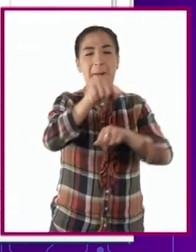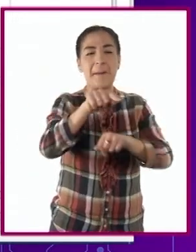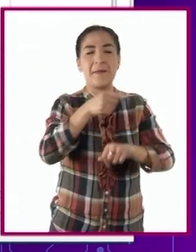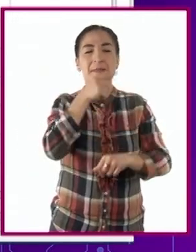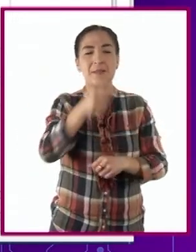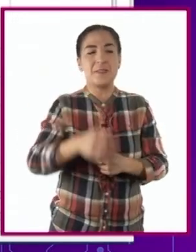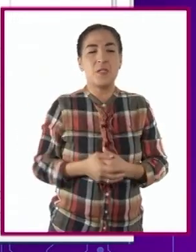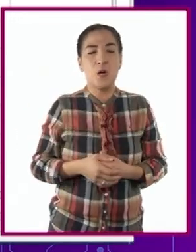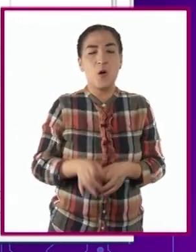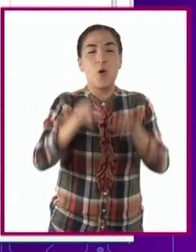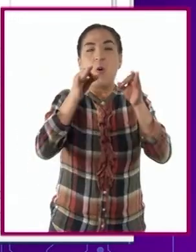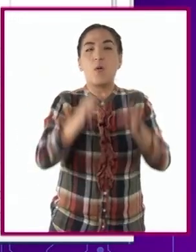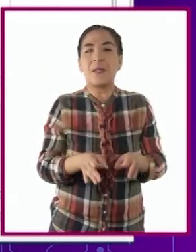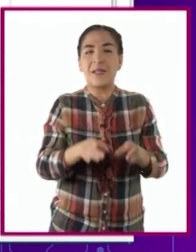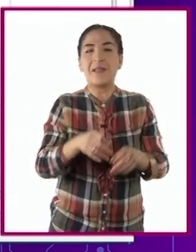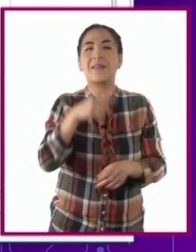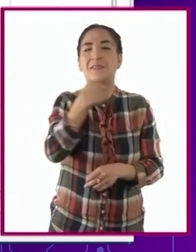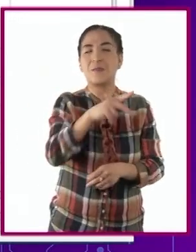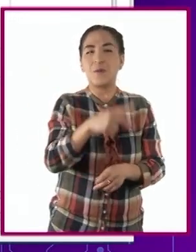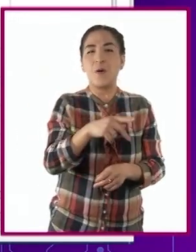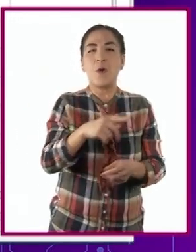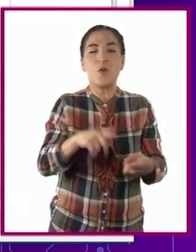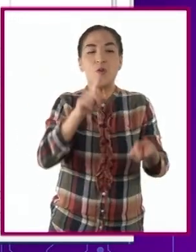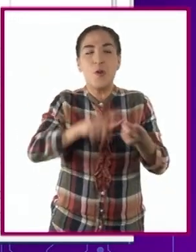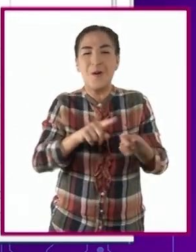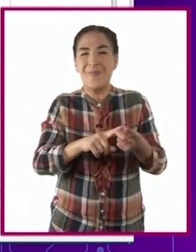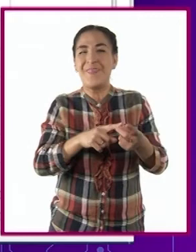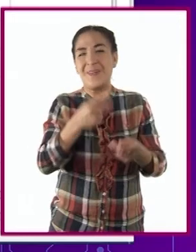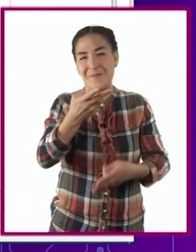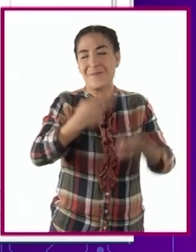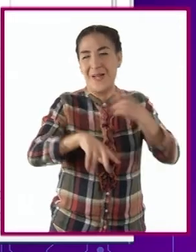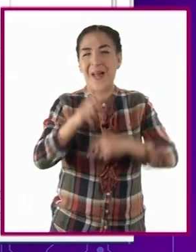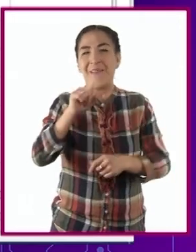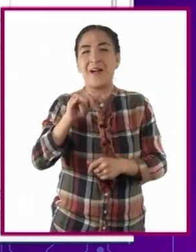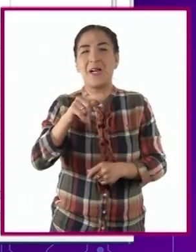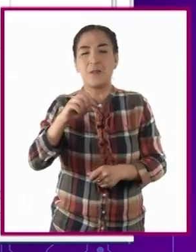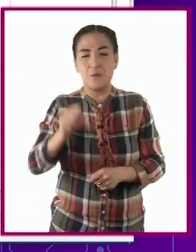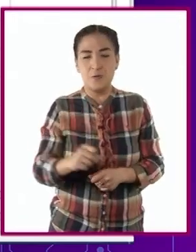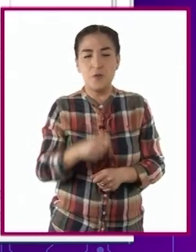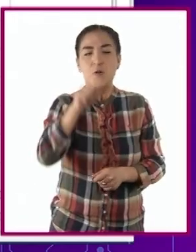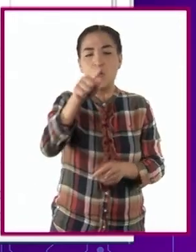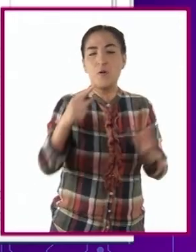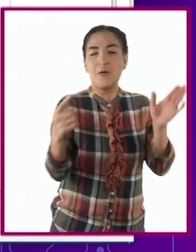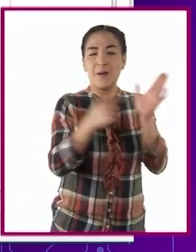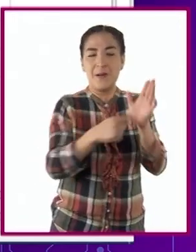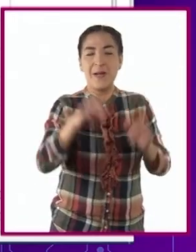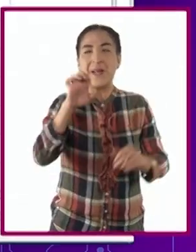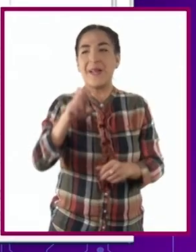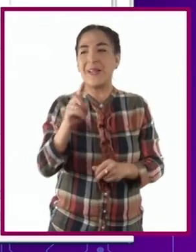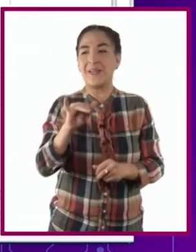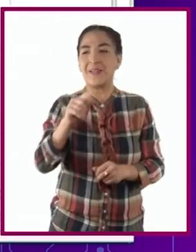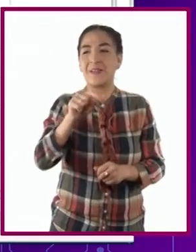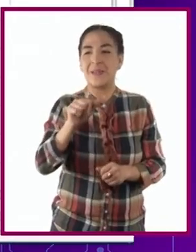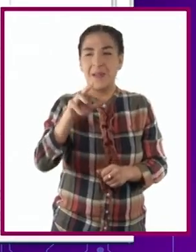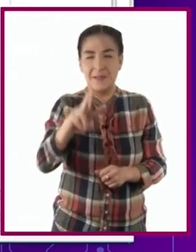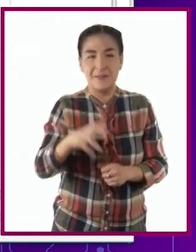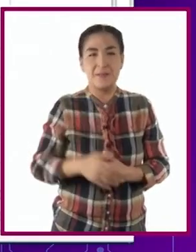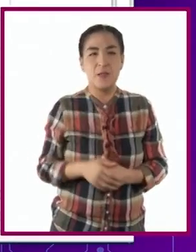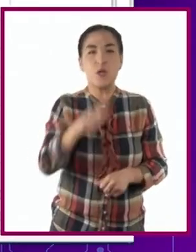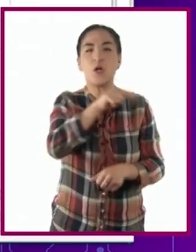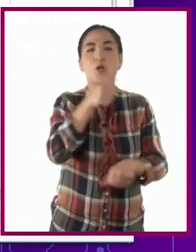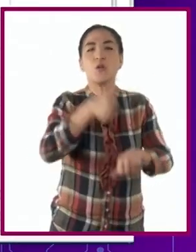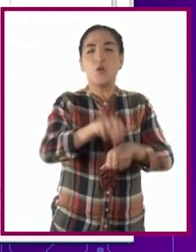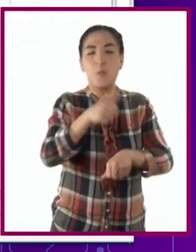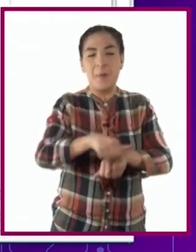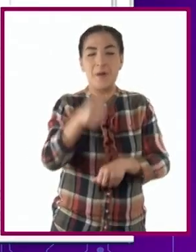Seleccionar origen de datos. Ahí seleccionamos Editar, donde señala el número 6